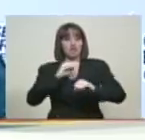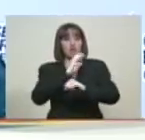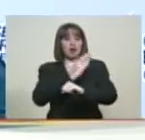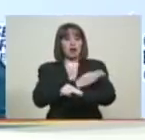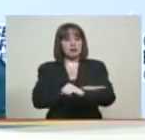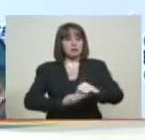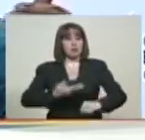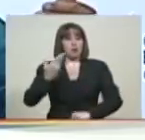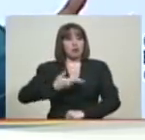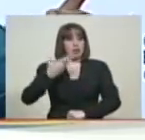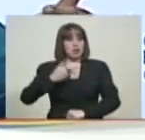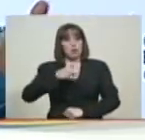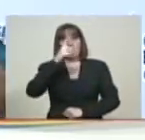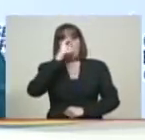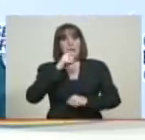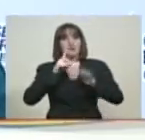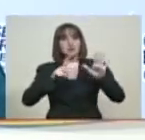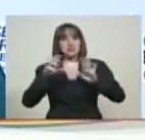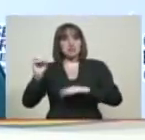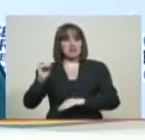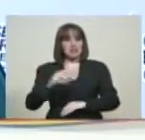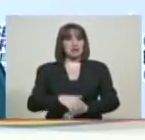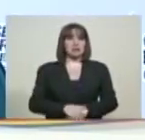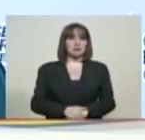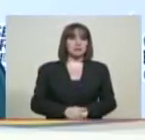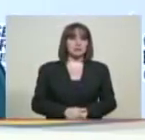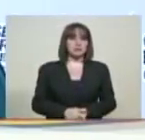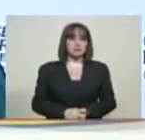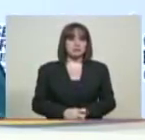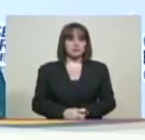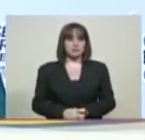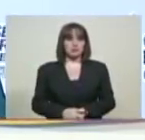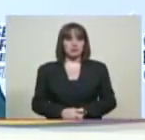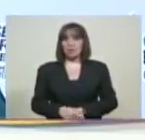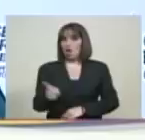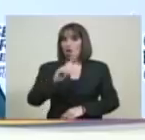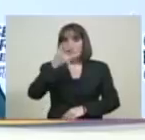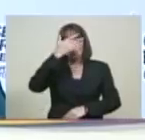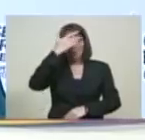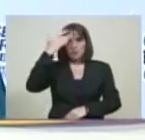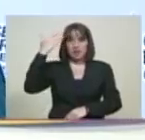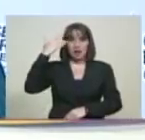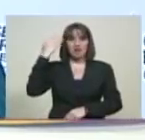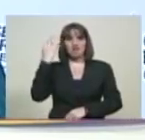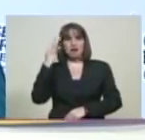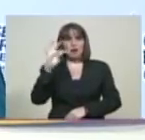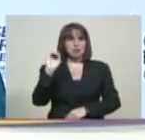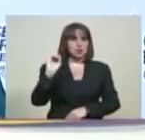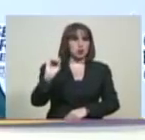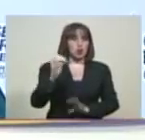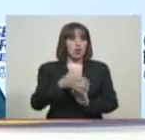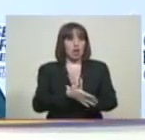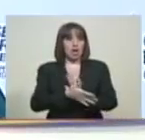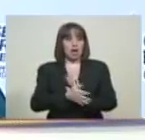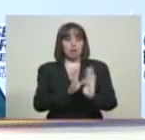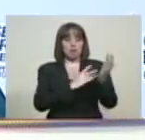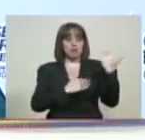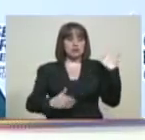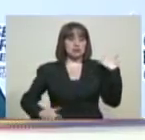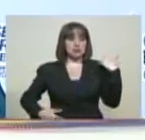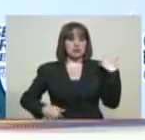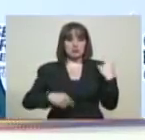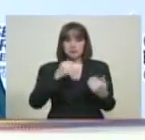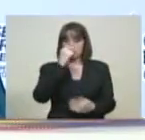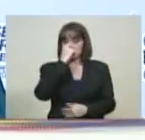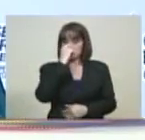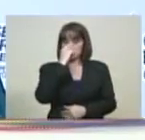en venezuela en los años 60 no hay que olvidar que fabricio ojeda presidente de la junta patriótica